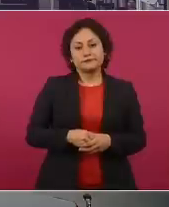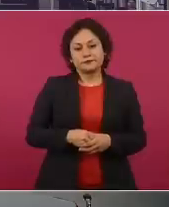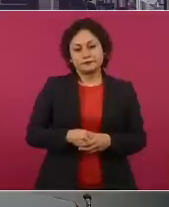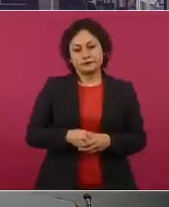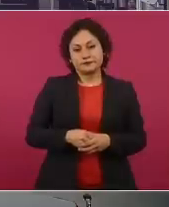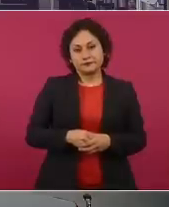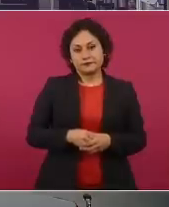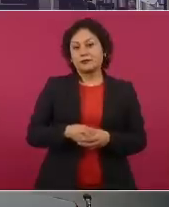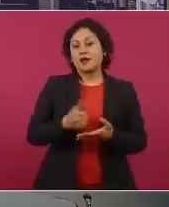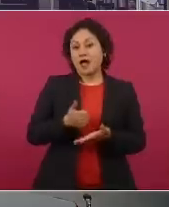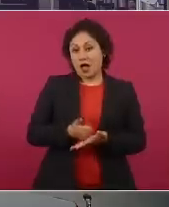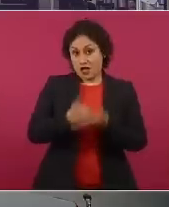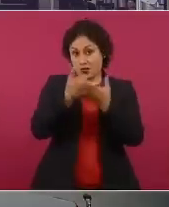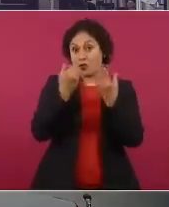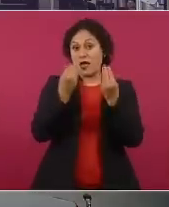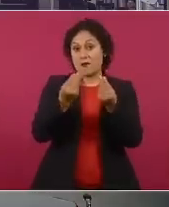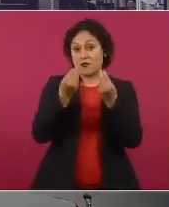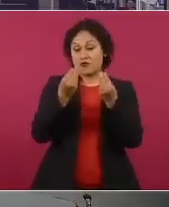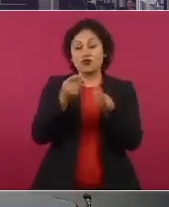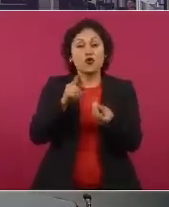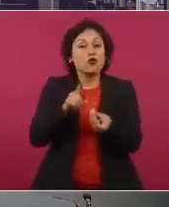Y ayudan mucho en las redes.